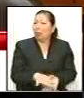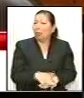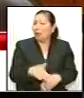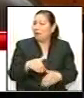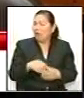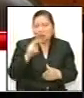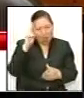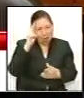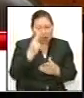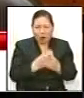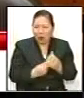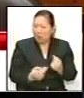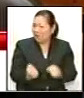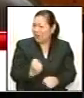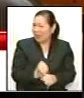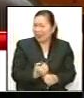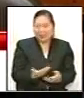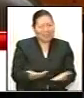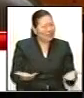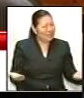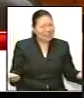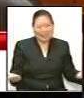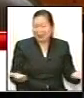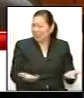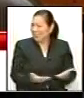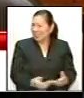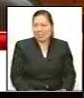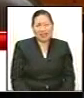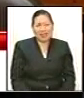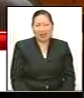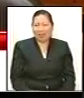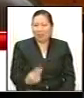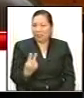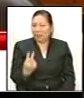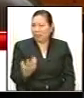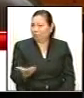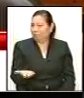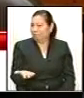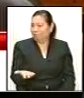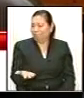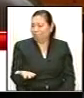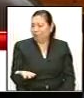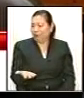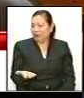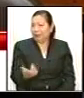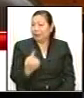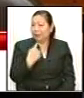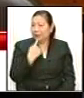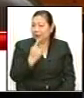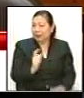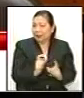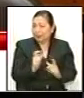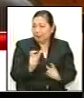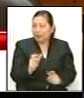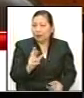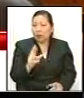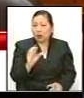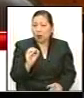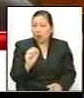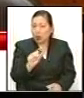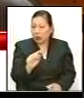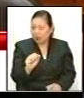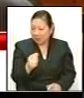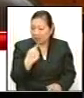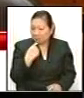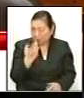voto de confianza sobre el nuevo gabinete. Por lo tanto, habrían dos opciones, presidente. La invocación al congresista Rosas, que con todo derecho